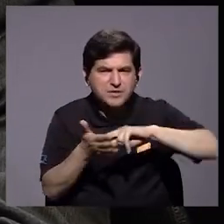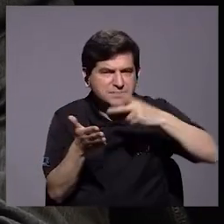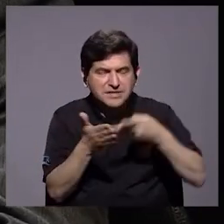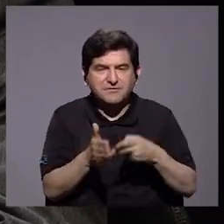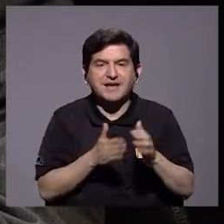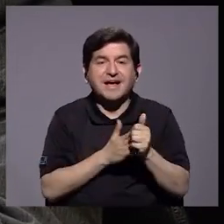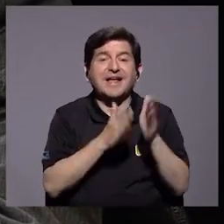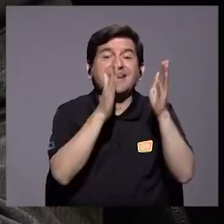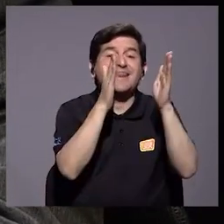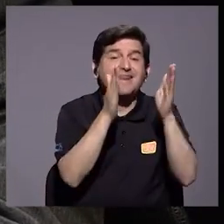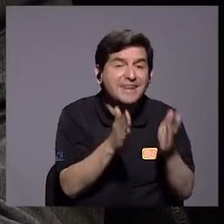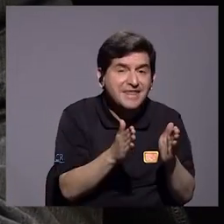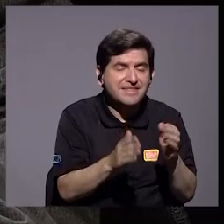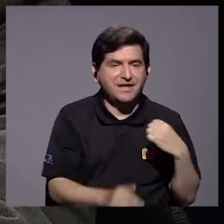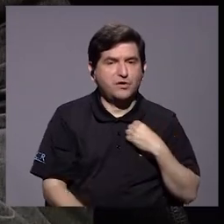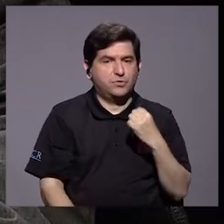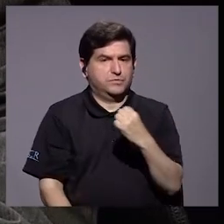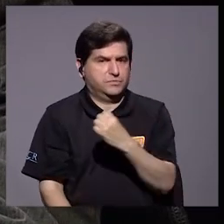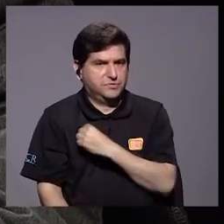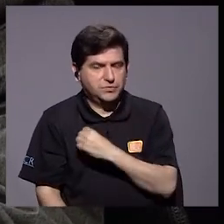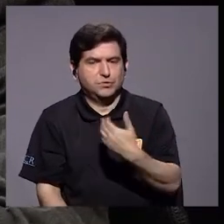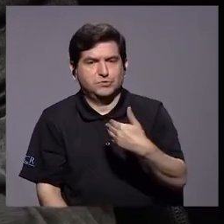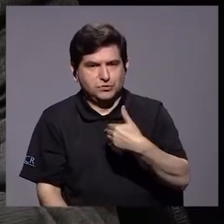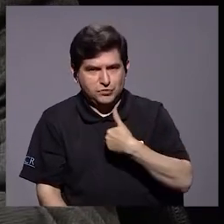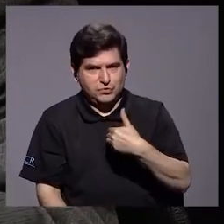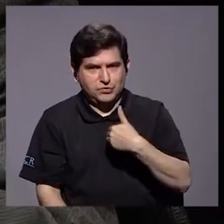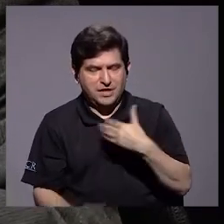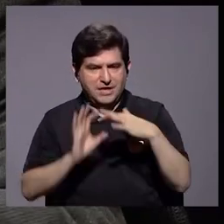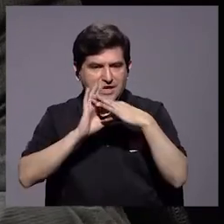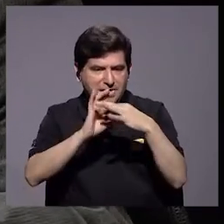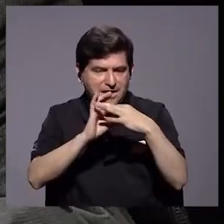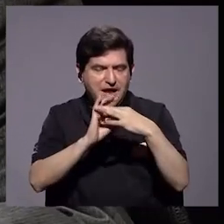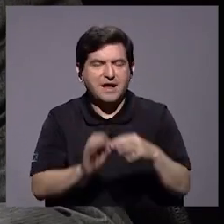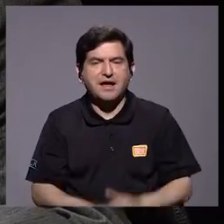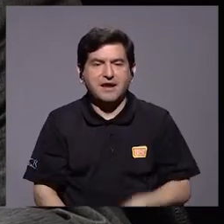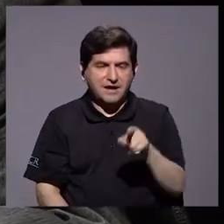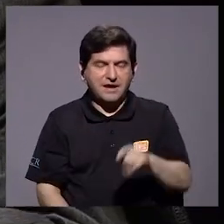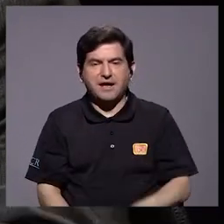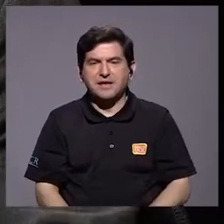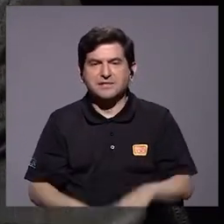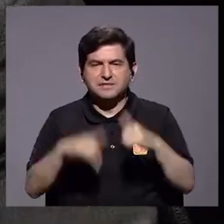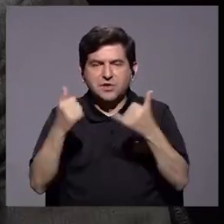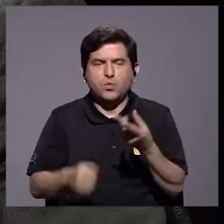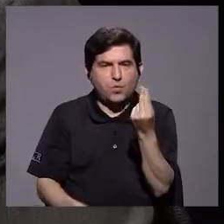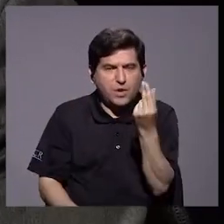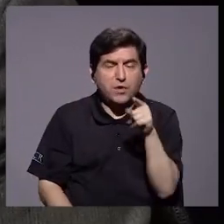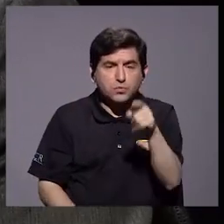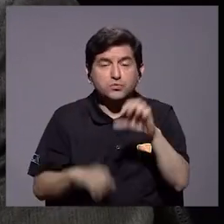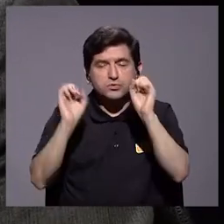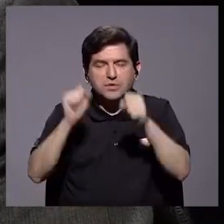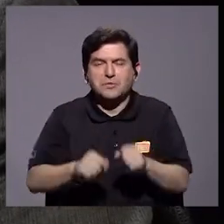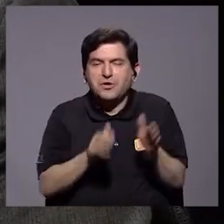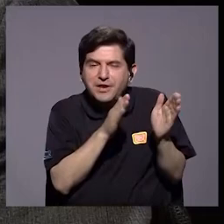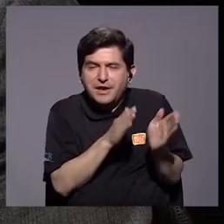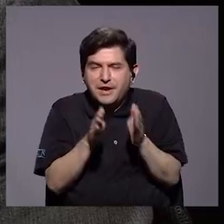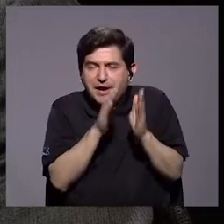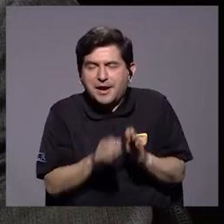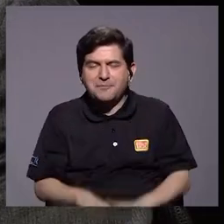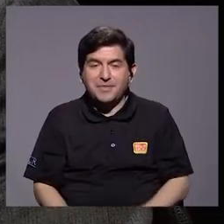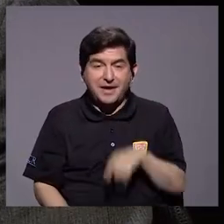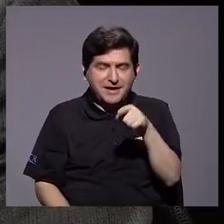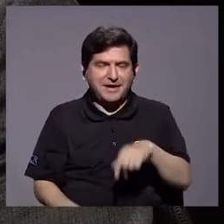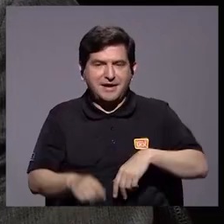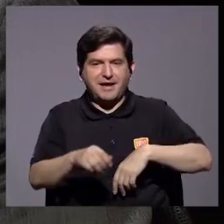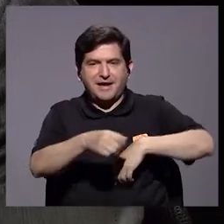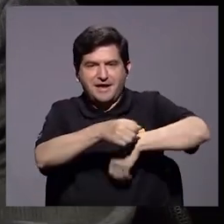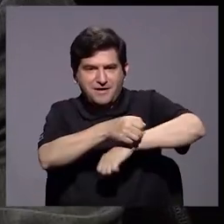sentido de que haya un dirigente del agro que o un socio que tenga que estar ligado a las apuestas porque usted puede arreglar los partidos y usted se